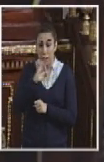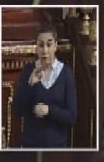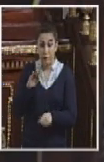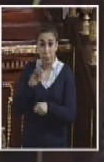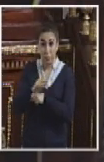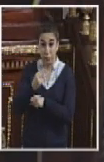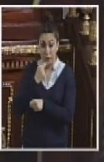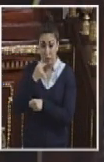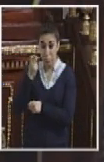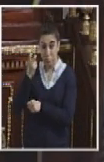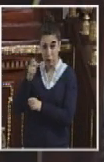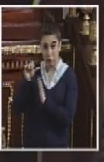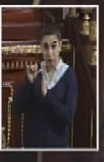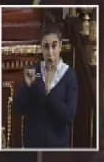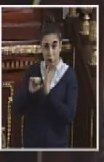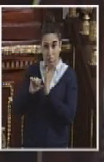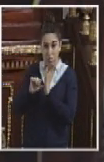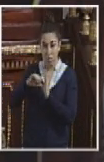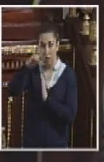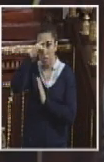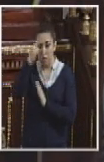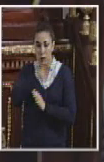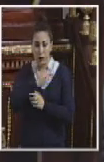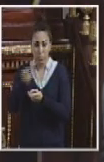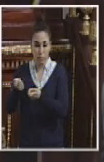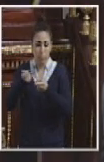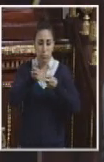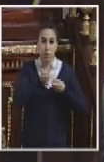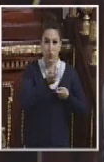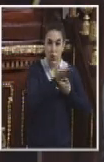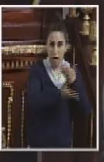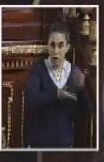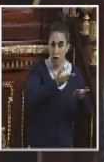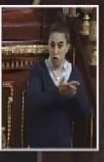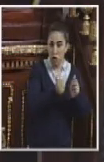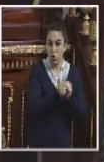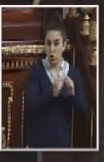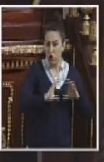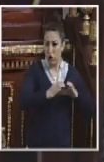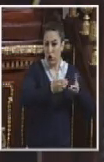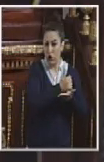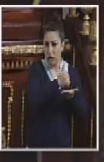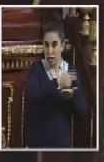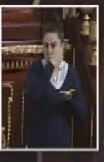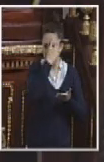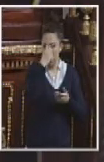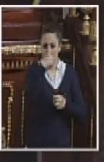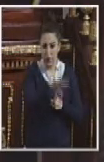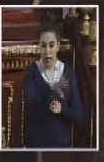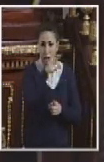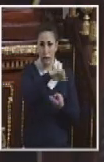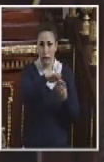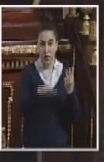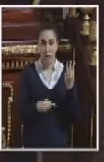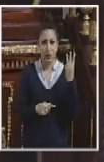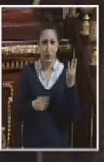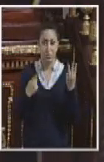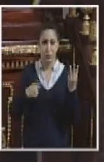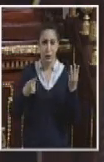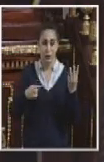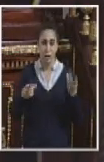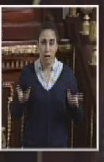este artículo, para enviar la propuesta de las 3 personas. En mi